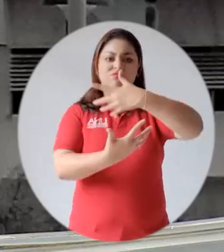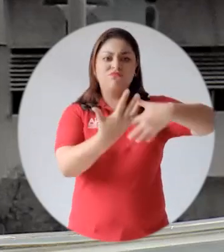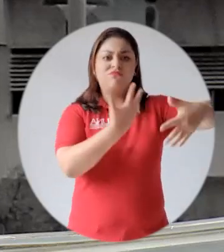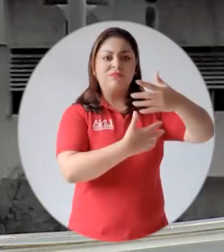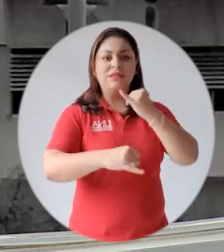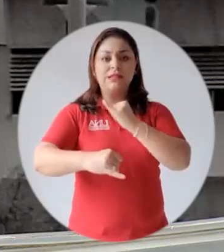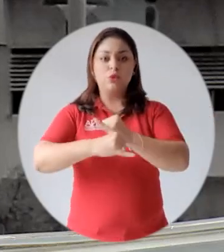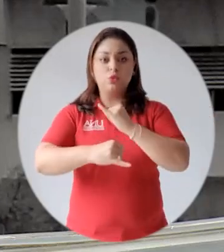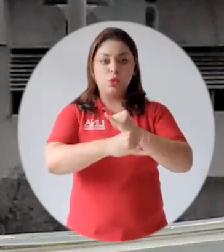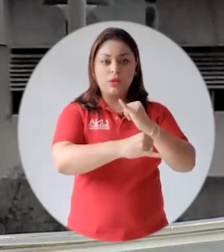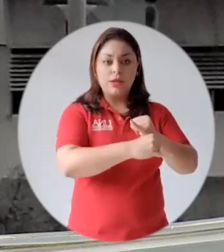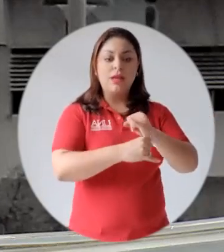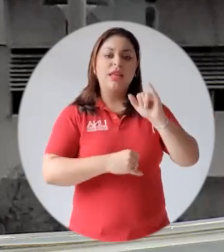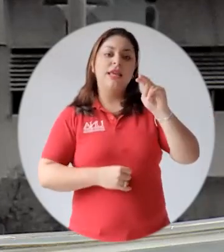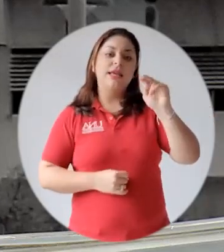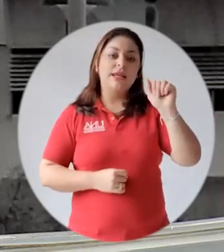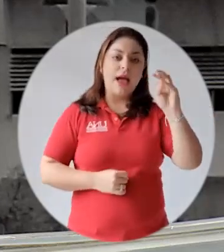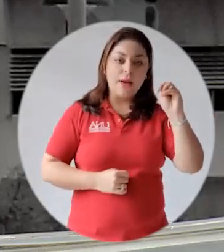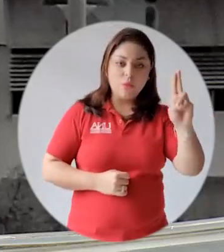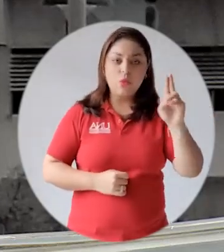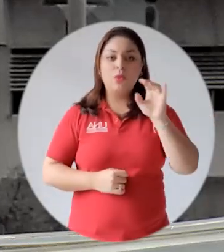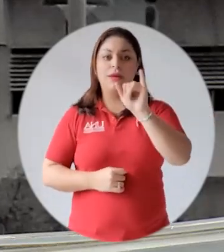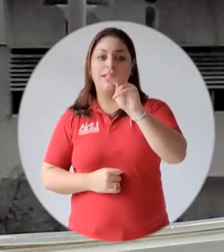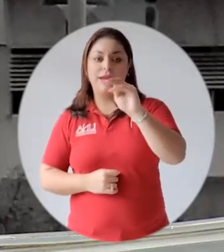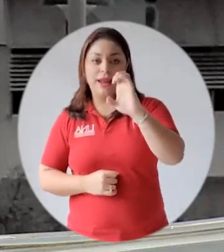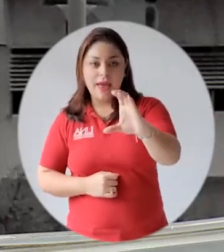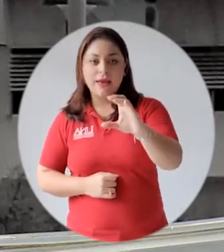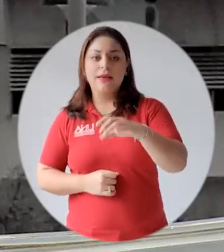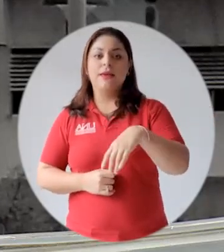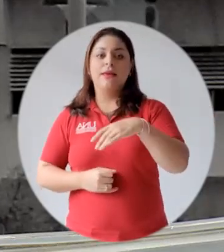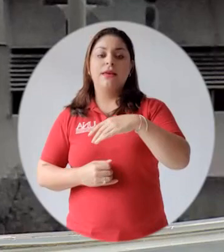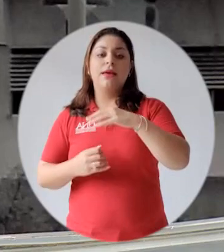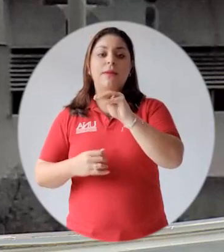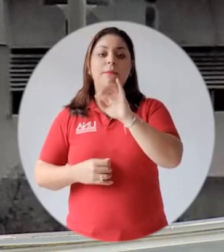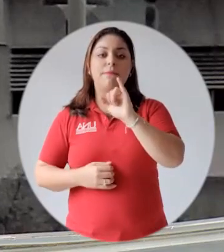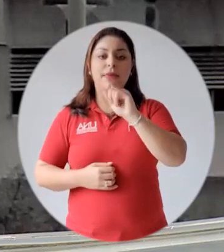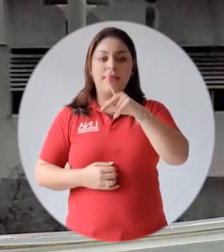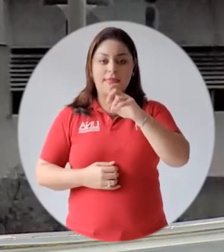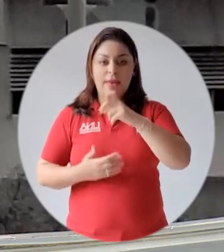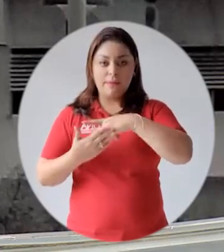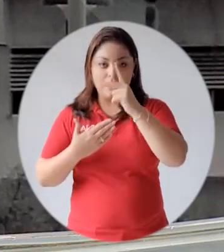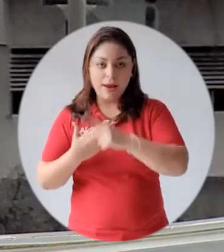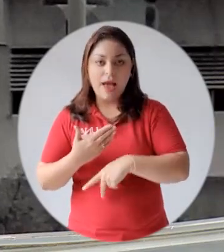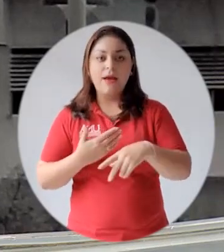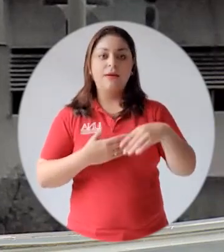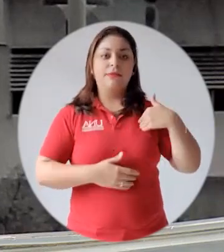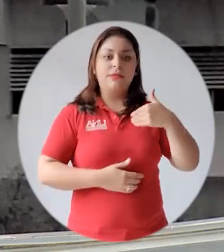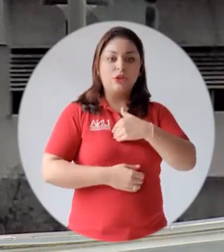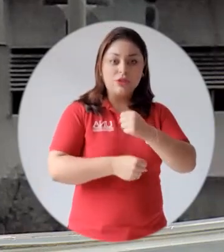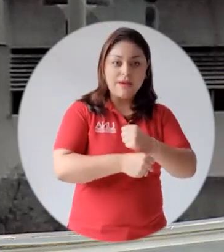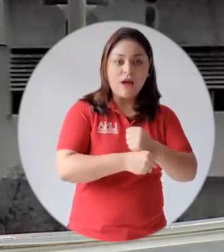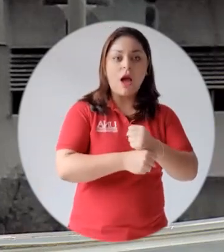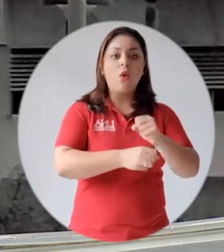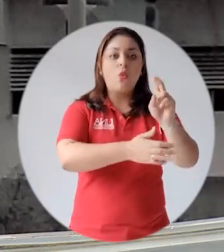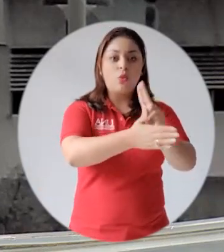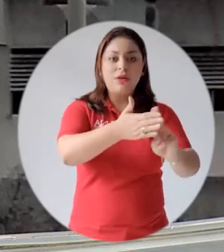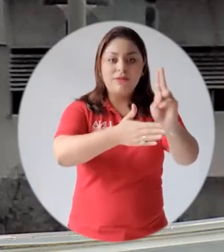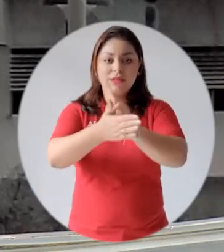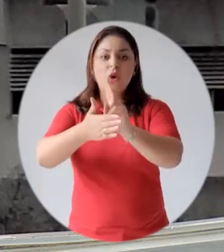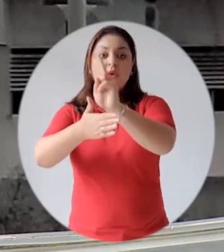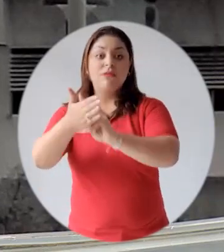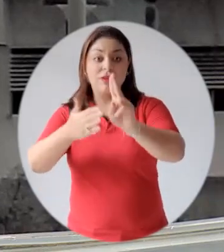INAMU, que estaba el INEC, que estaban dos ministerios, Mideplan y el Ministerio de Trabajo, y que estaban tres universidades, la